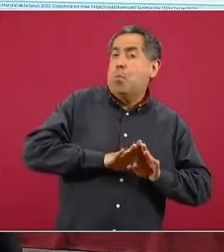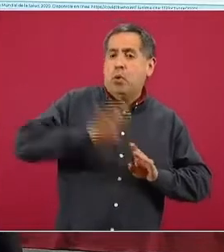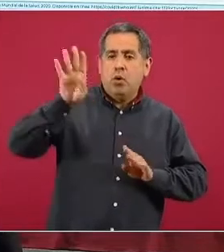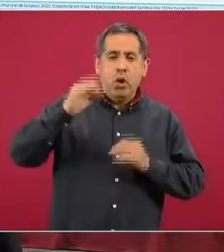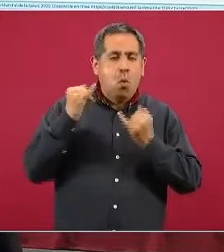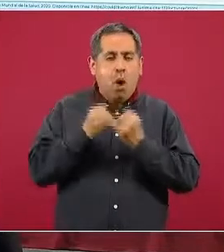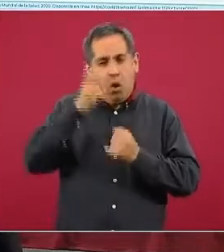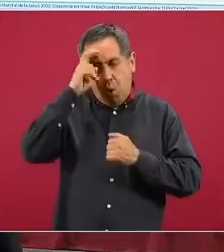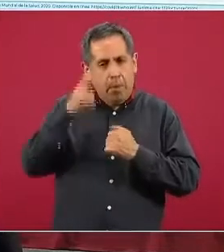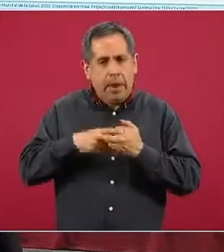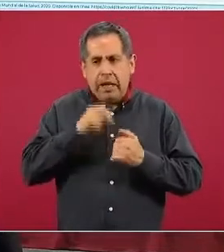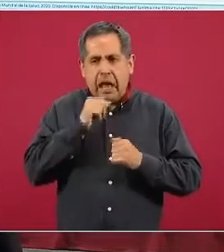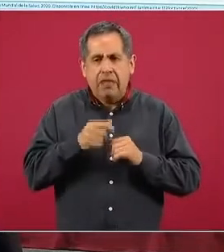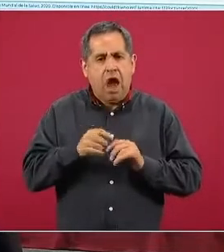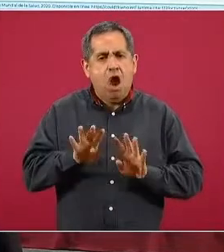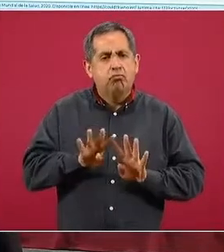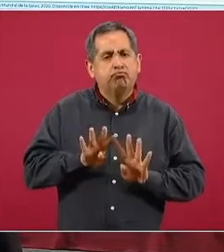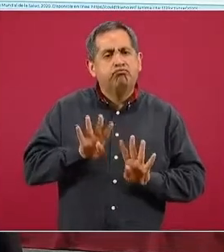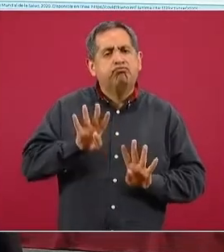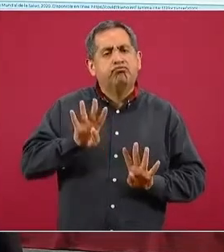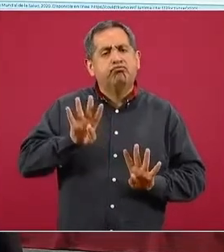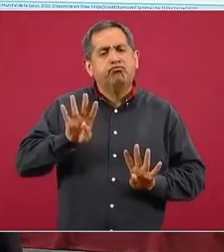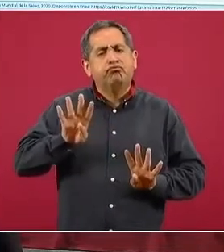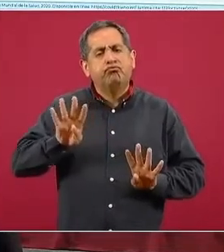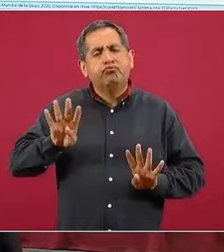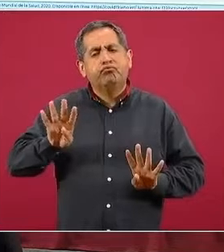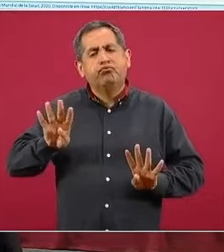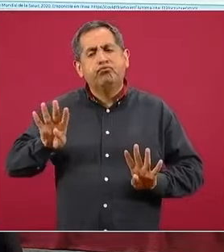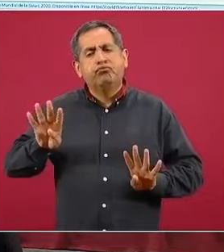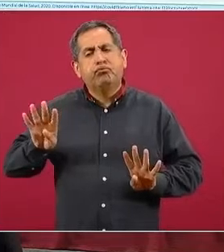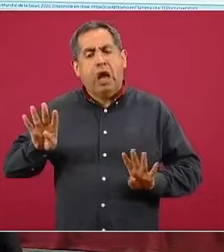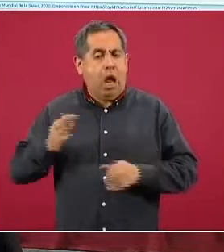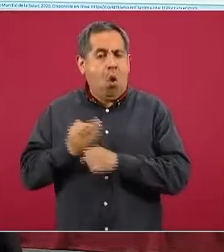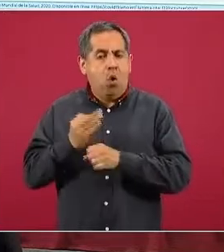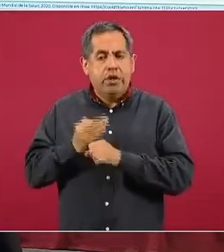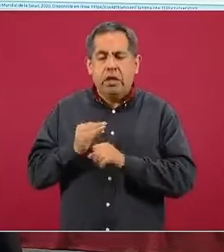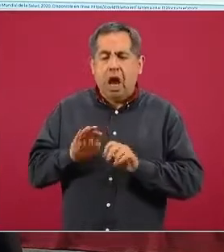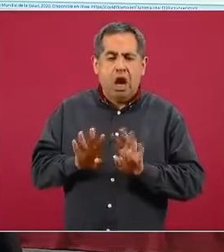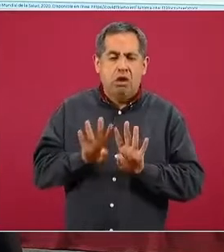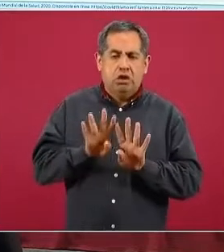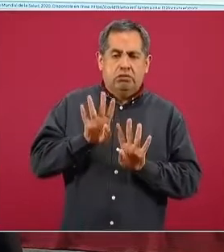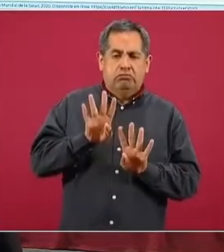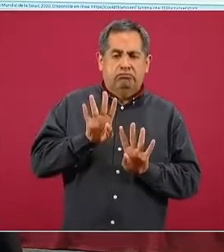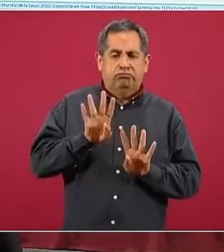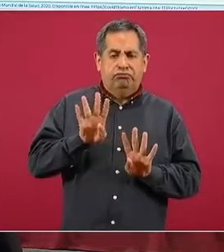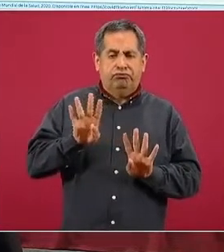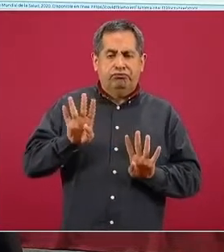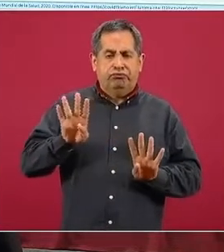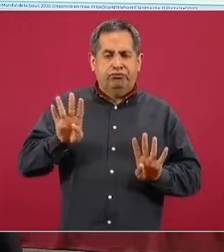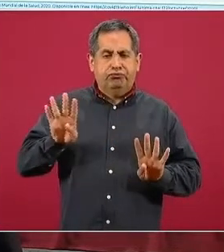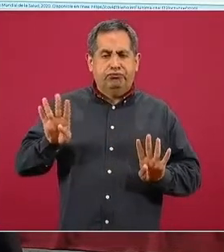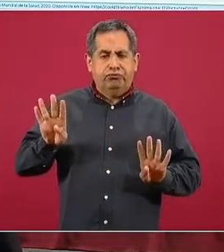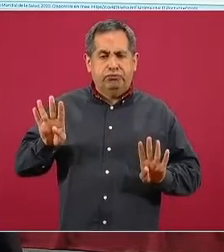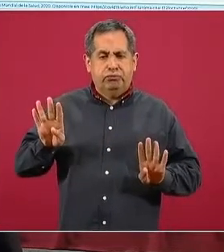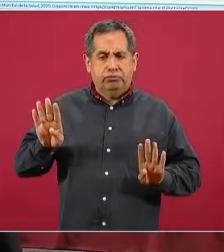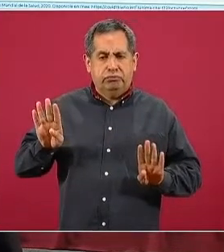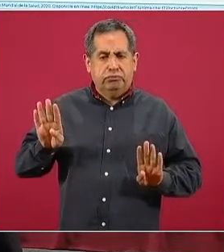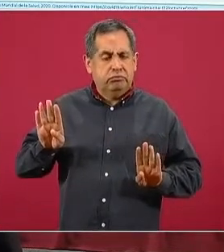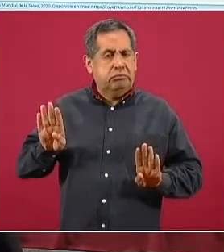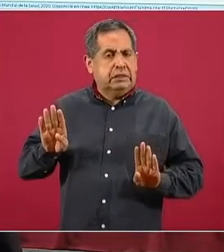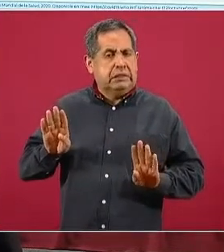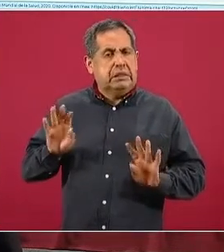Europa, sino moderado. Y ese momento pues se mantiene en esta meseta de estabilidad, pero con